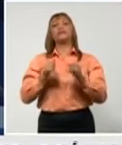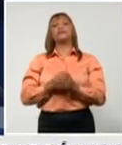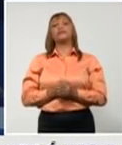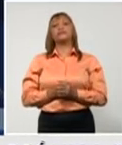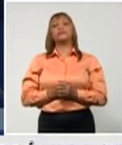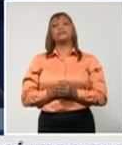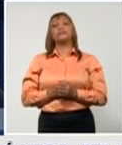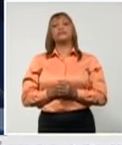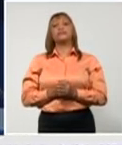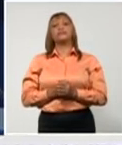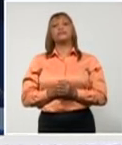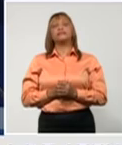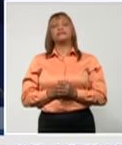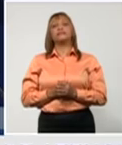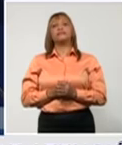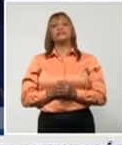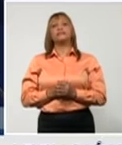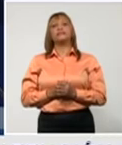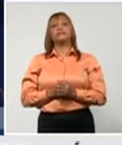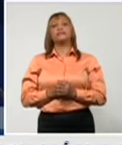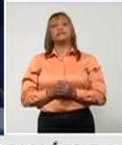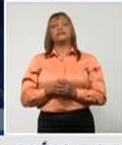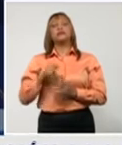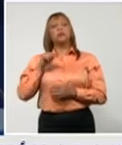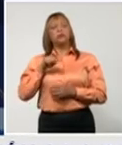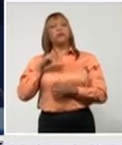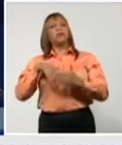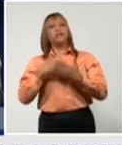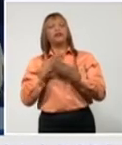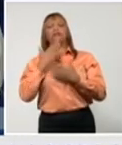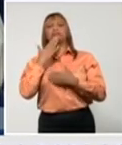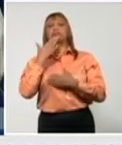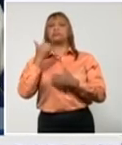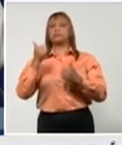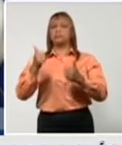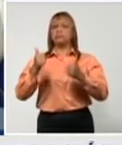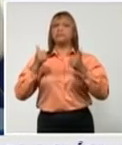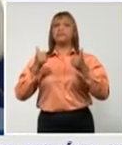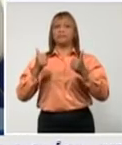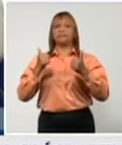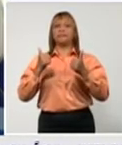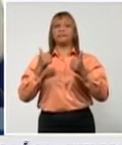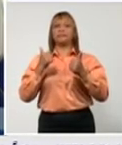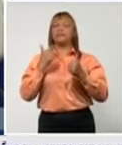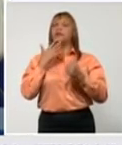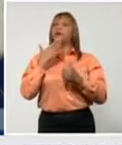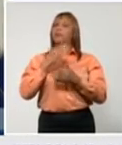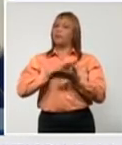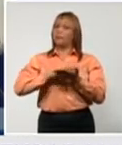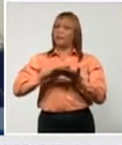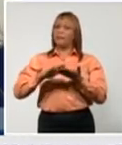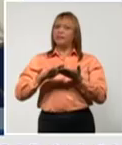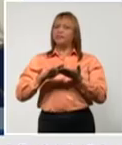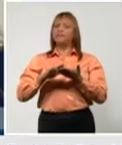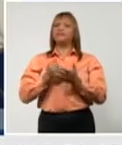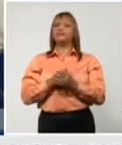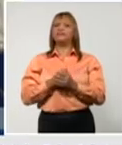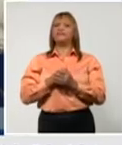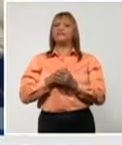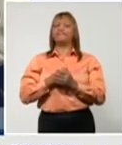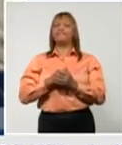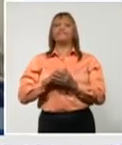un día que parece ser de los más favorables que hemos tenido. Les pido permiso para que